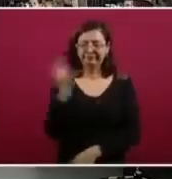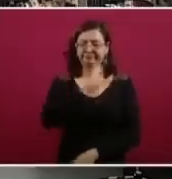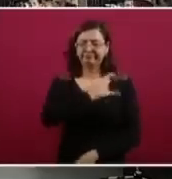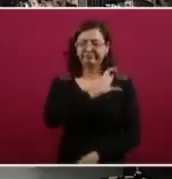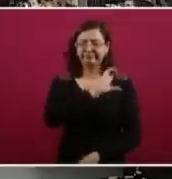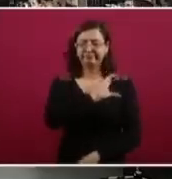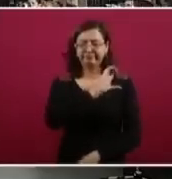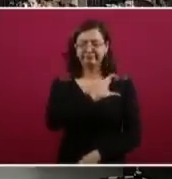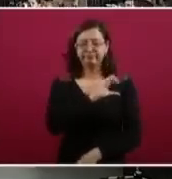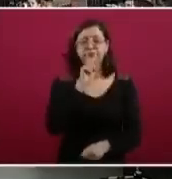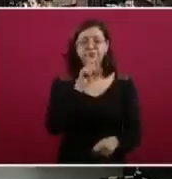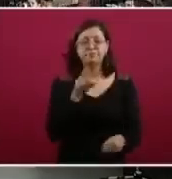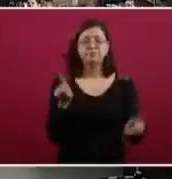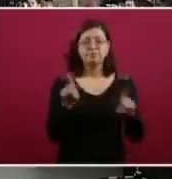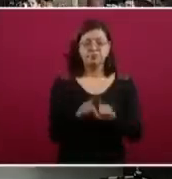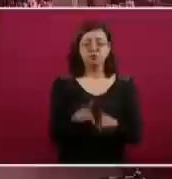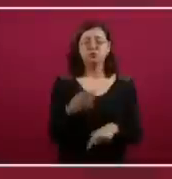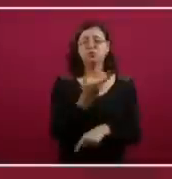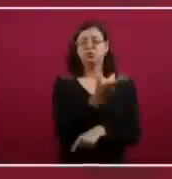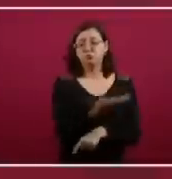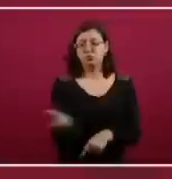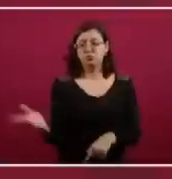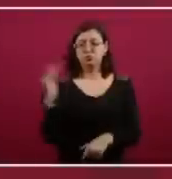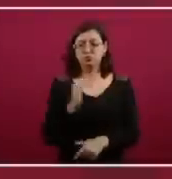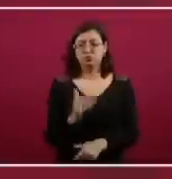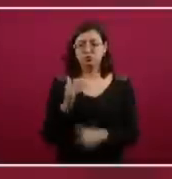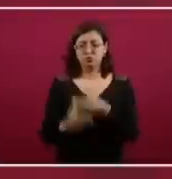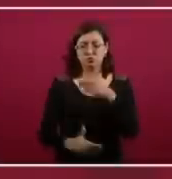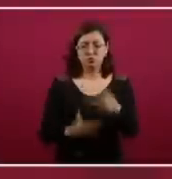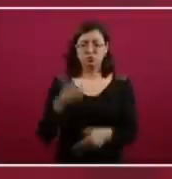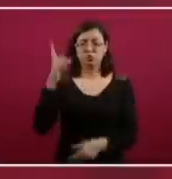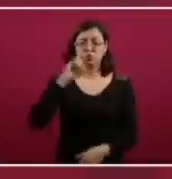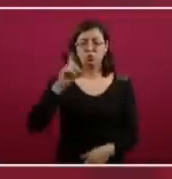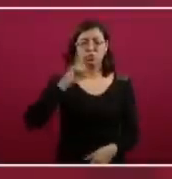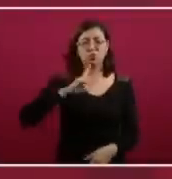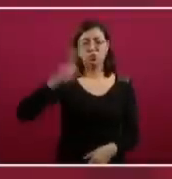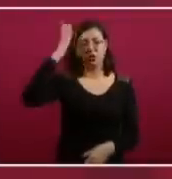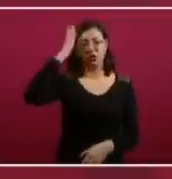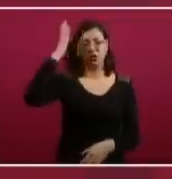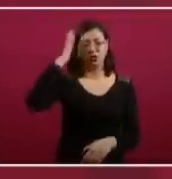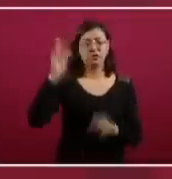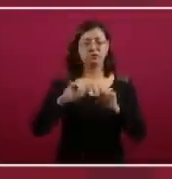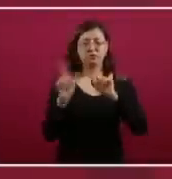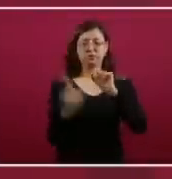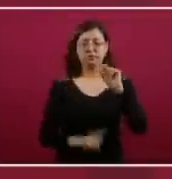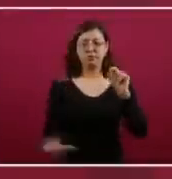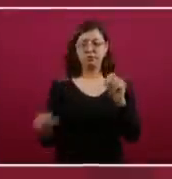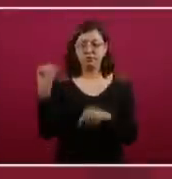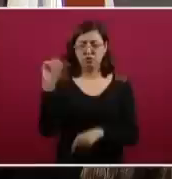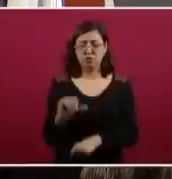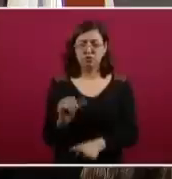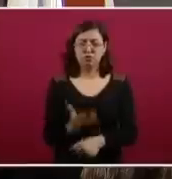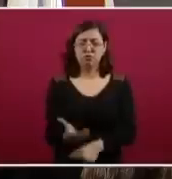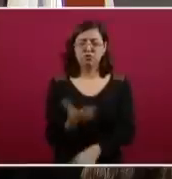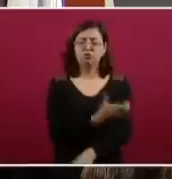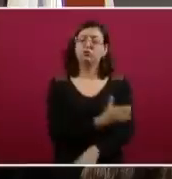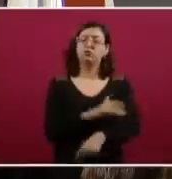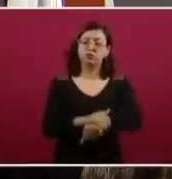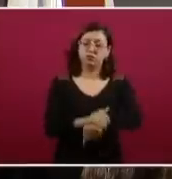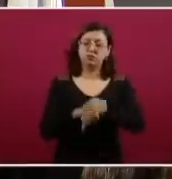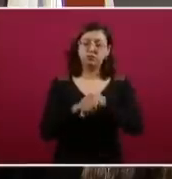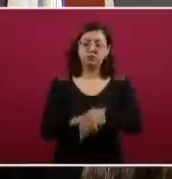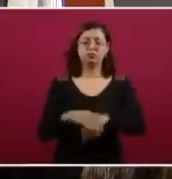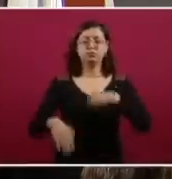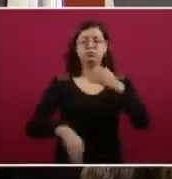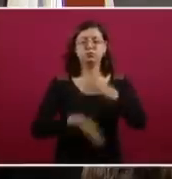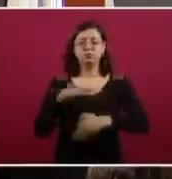queridas titulares de los mecanismos de avance de las mujeres de todo el país que nos acompañan, amigas y amigos de los